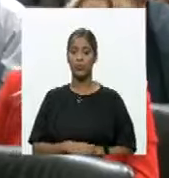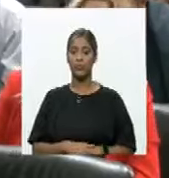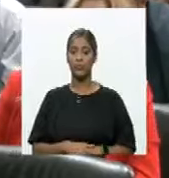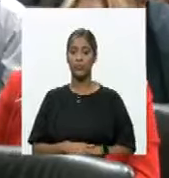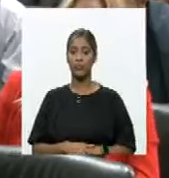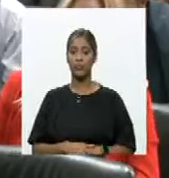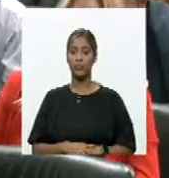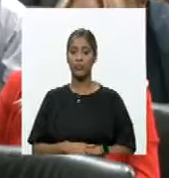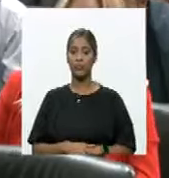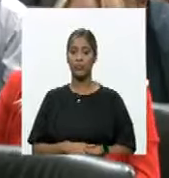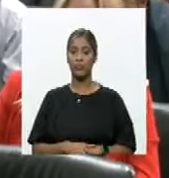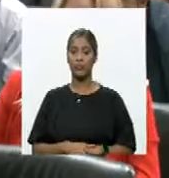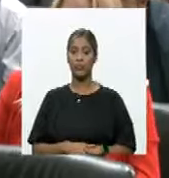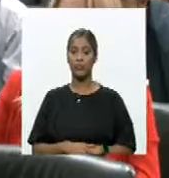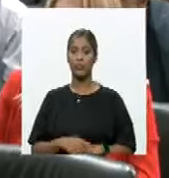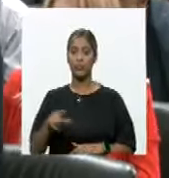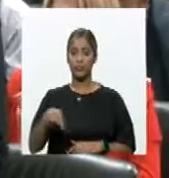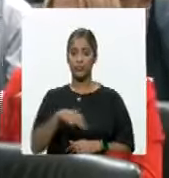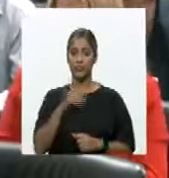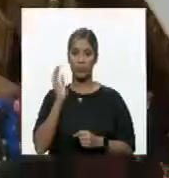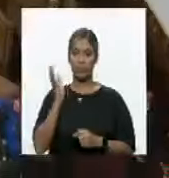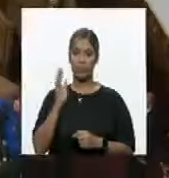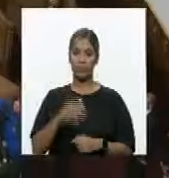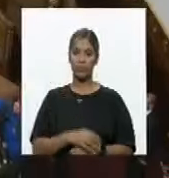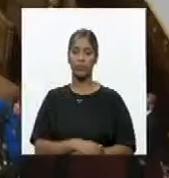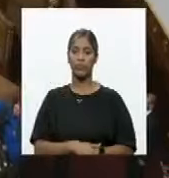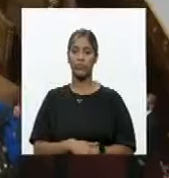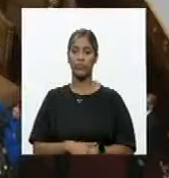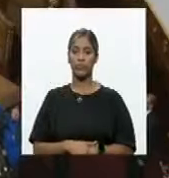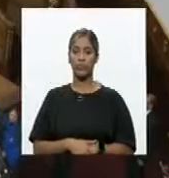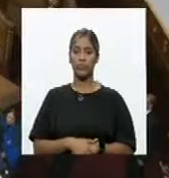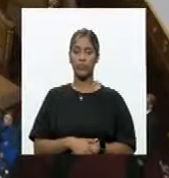Solicito a la tribuna de oradores, por supuesto, se le concede.